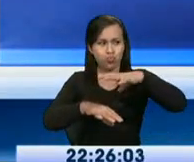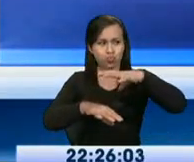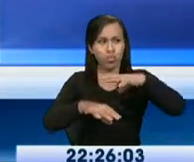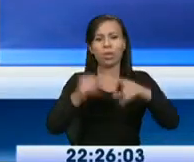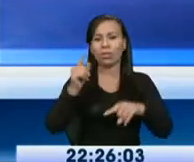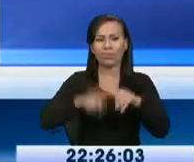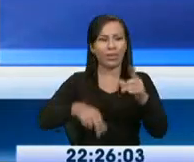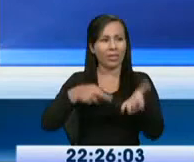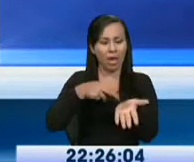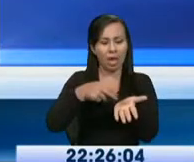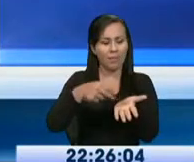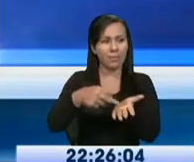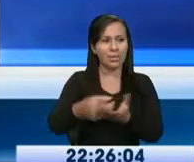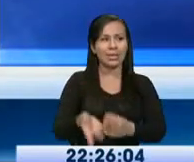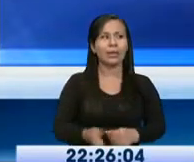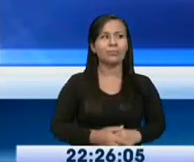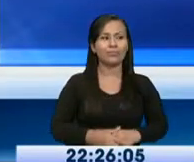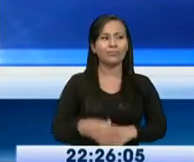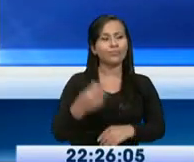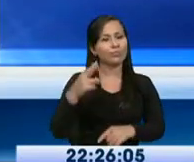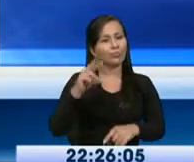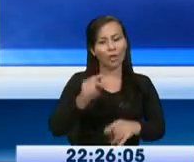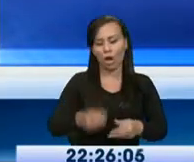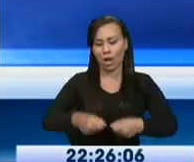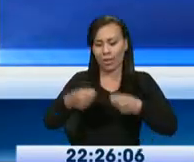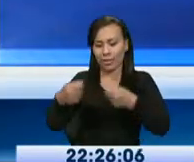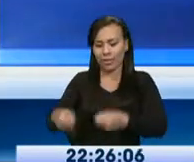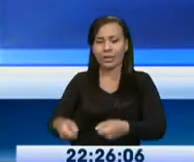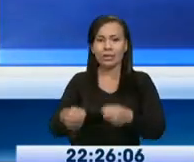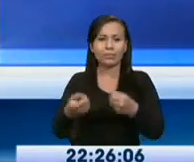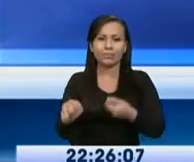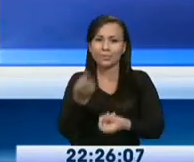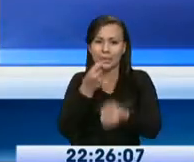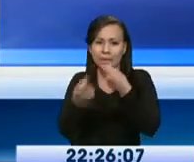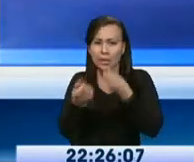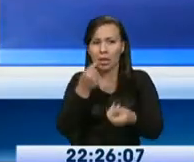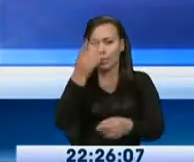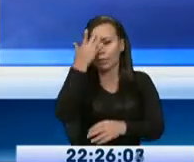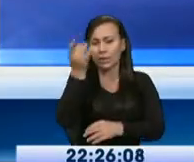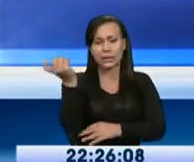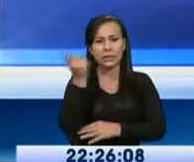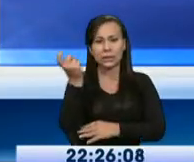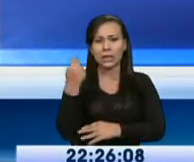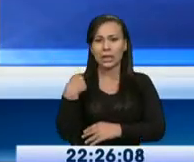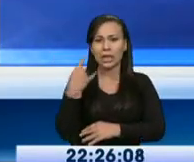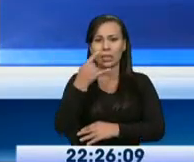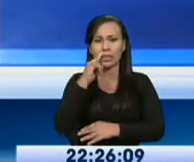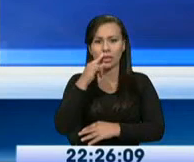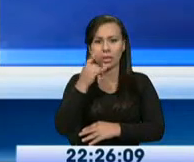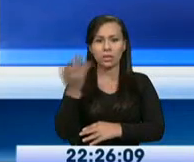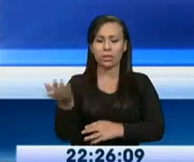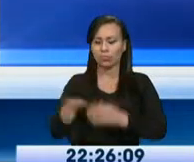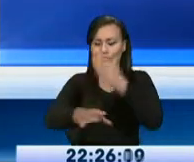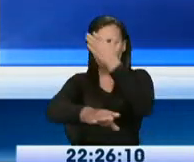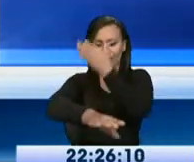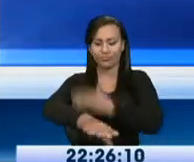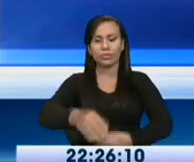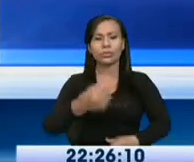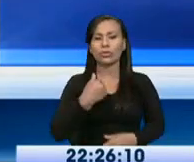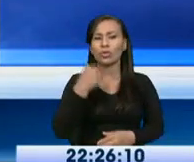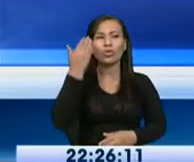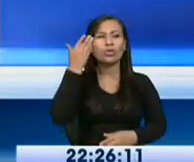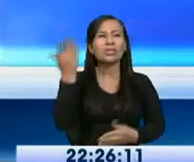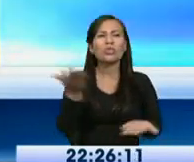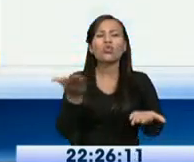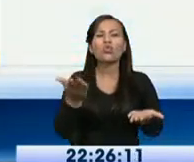puede ni caminar. No recibí tampoco tratamiento porque me dijeron que rotundamente a la niña había que amputarle la pierna. En sí no sabemos dónde está la raíz